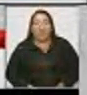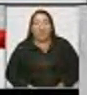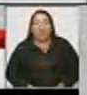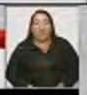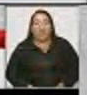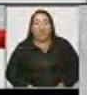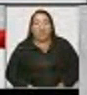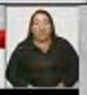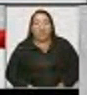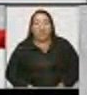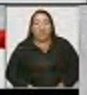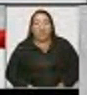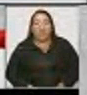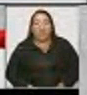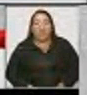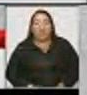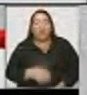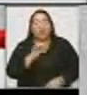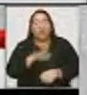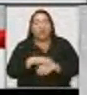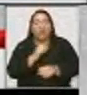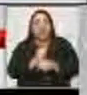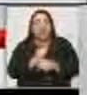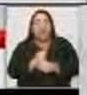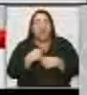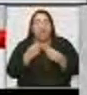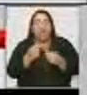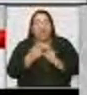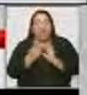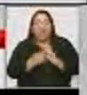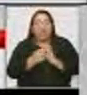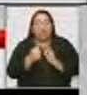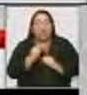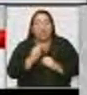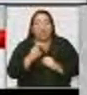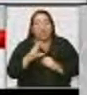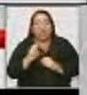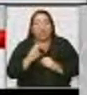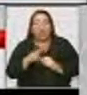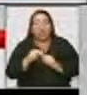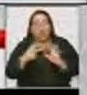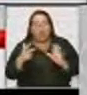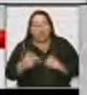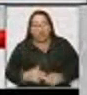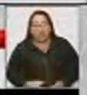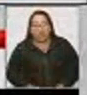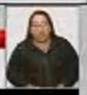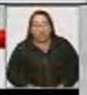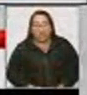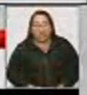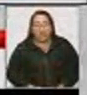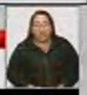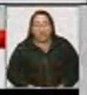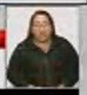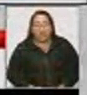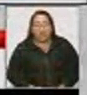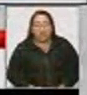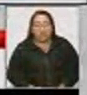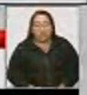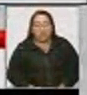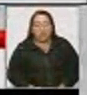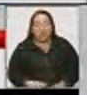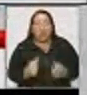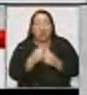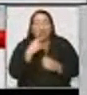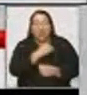las trabajadoras y los trabajadores domésticos, aprobado mediante decreto supremo 030-2018. En atención a dicha